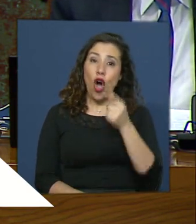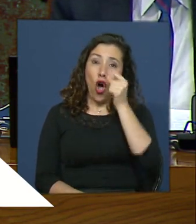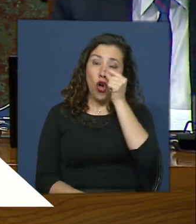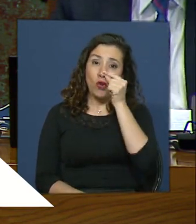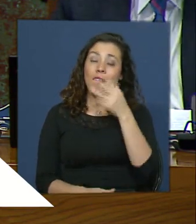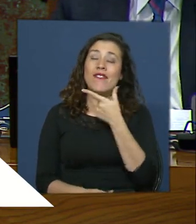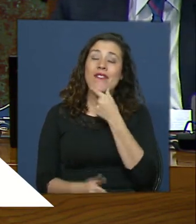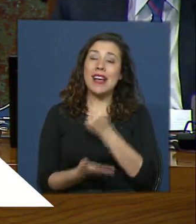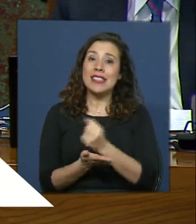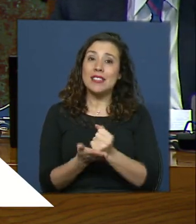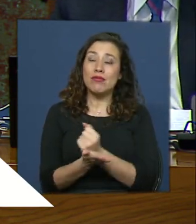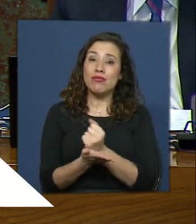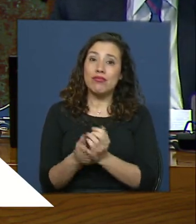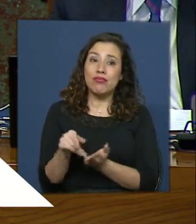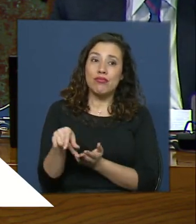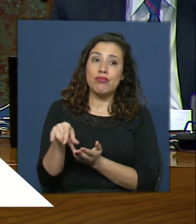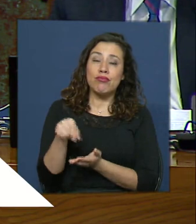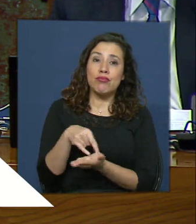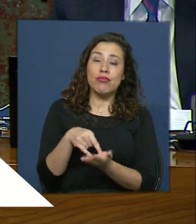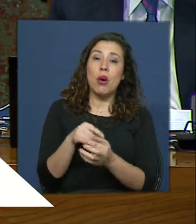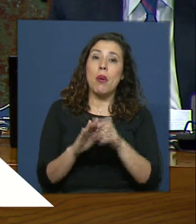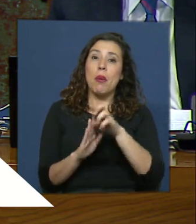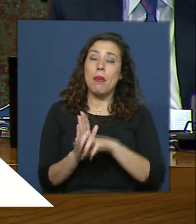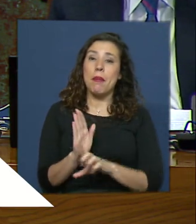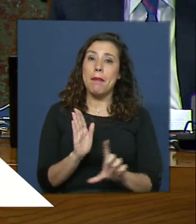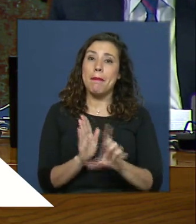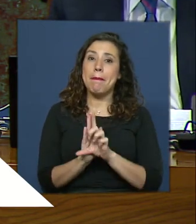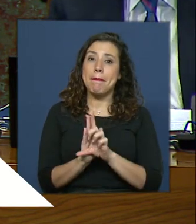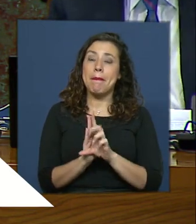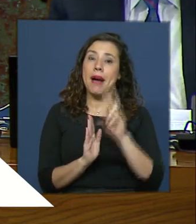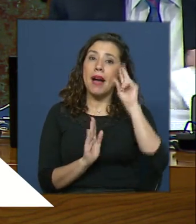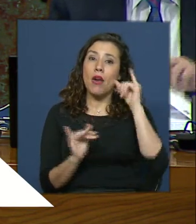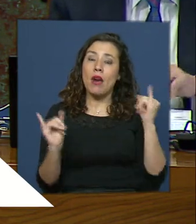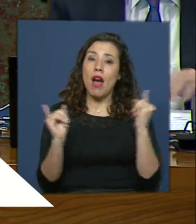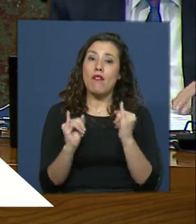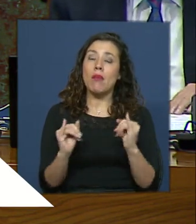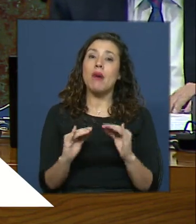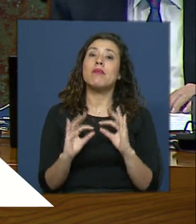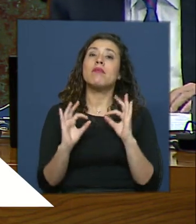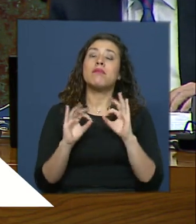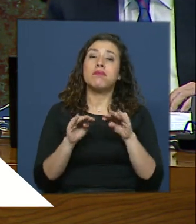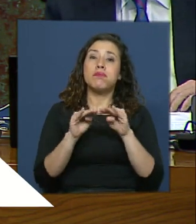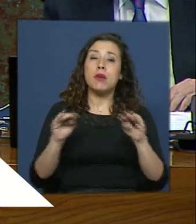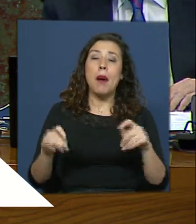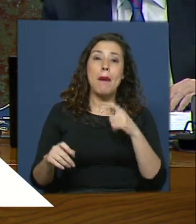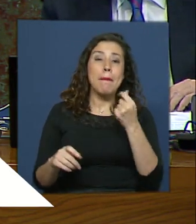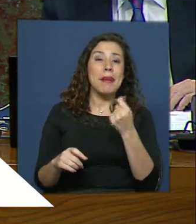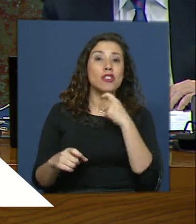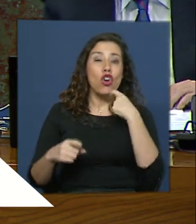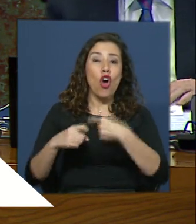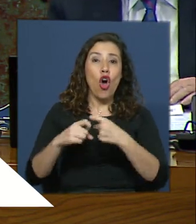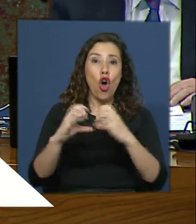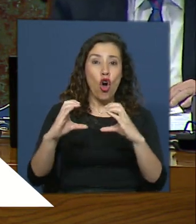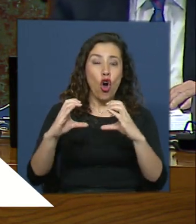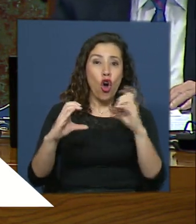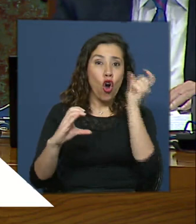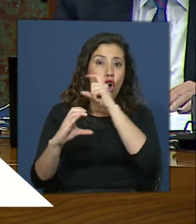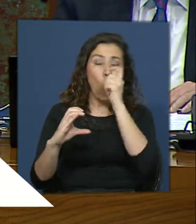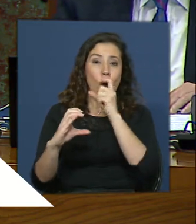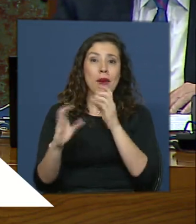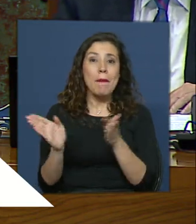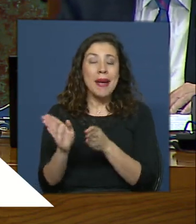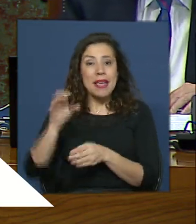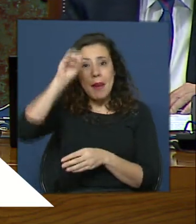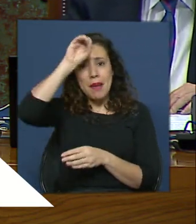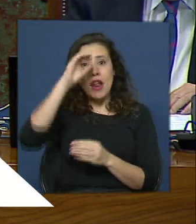tratamiento de fácil despacho el proyecto de ley que crea un mecanismo de estabilización del precio del cobre para la pequeña minería, boletín